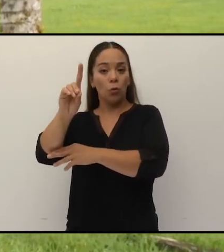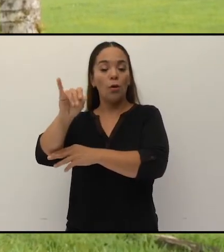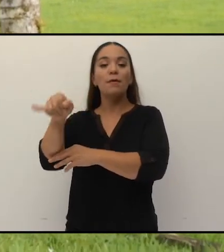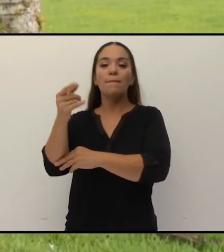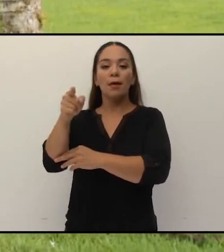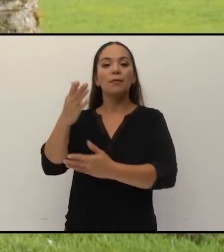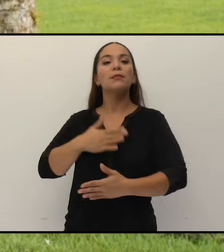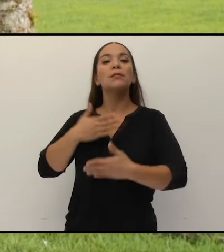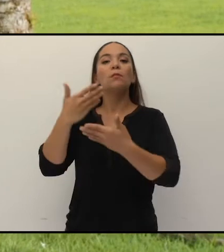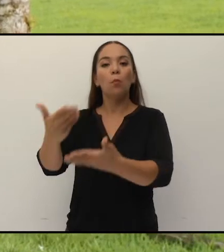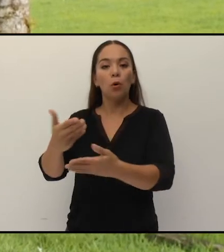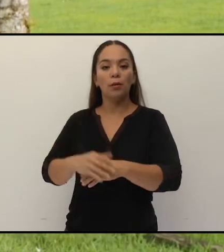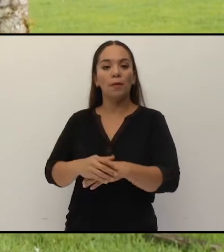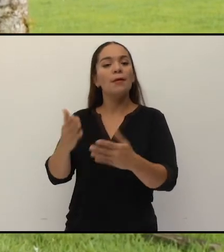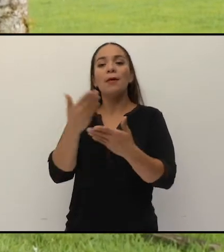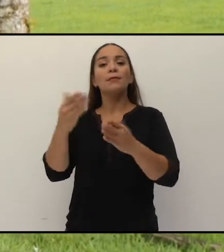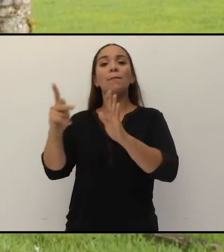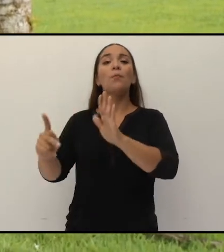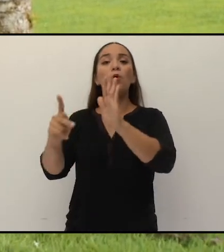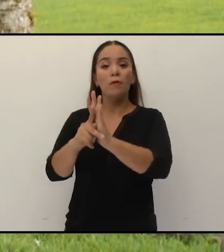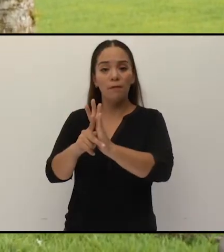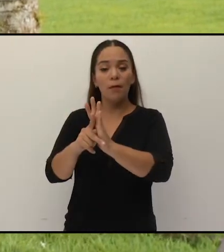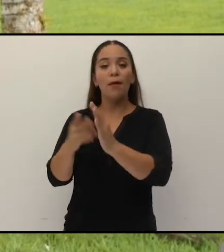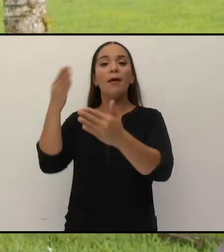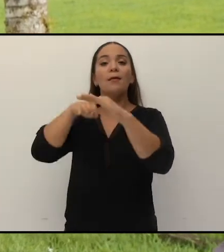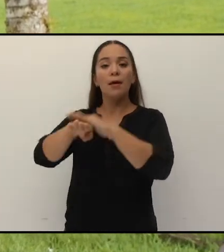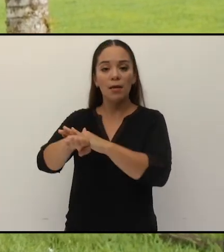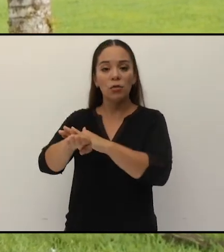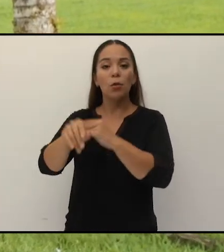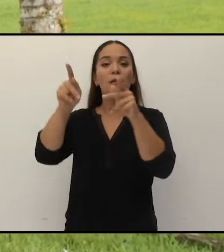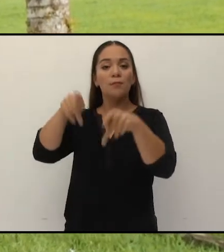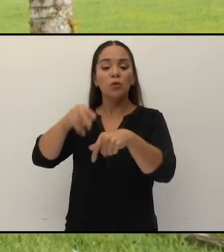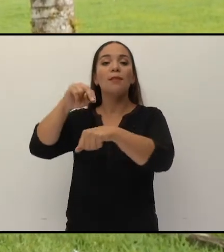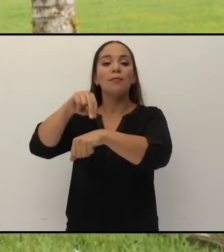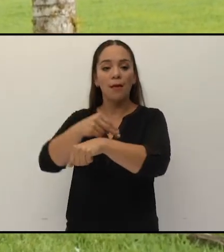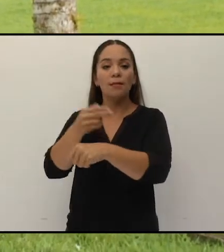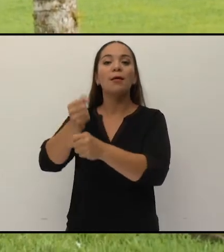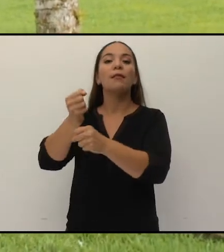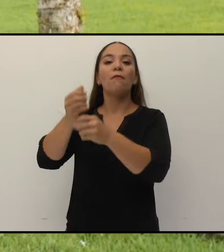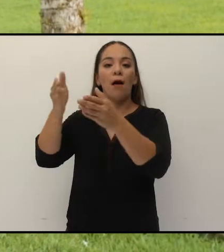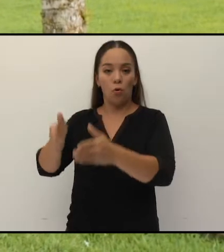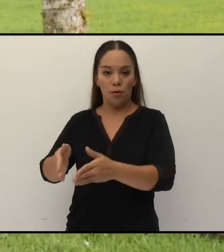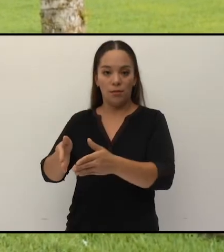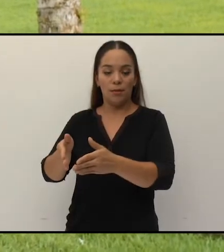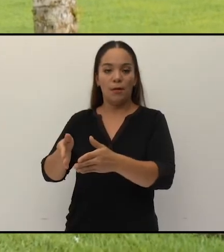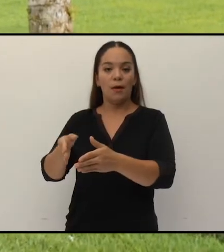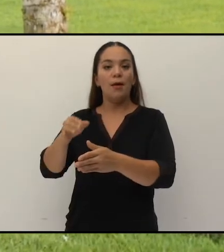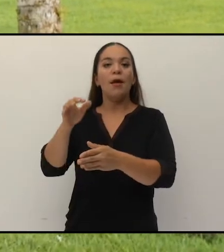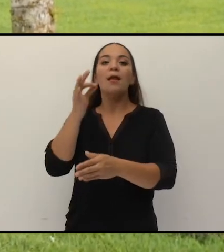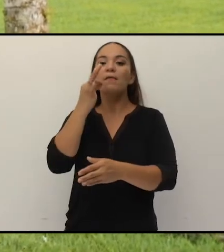Jiménez dispone que se prohíba el ingreso de los negros como